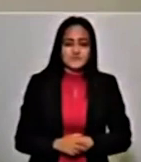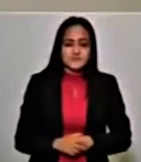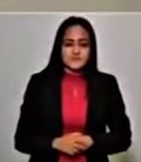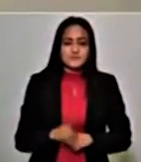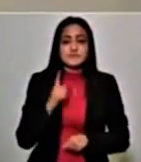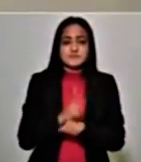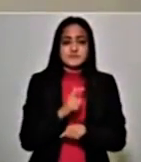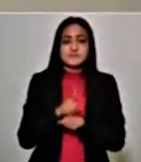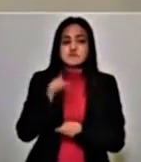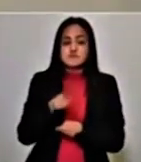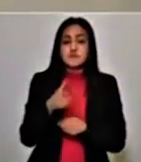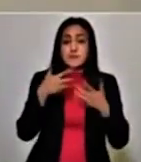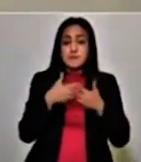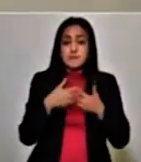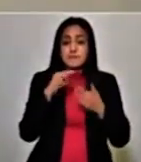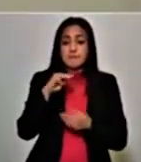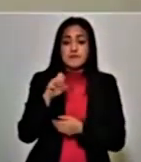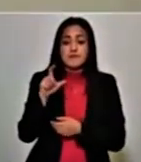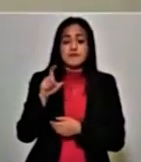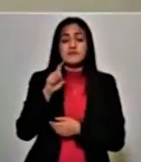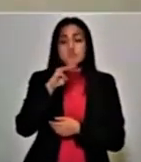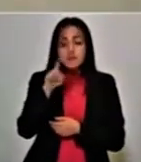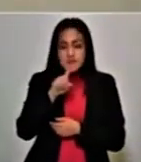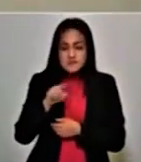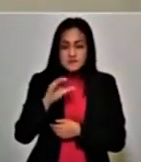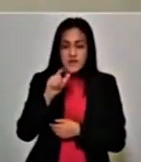Primero la empresa mezcalera se rajó